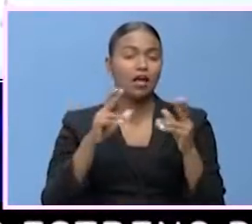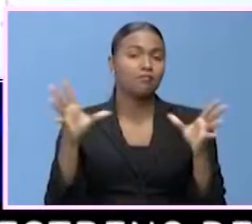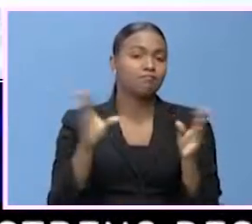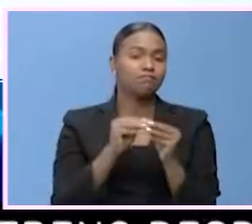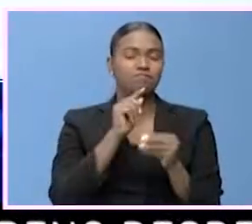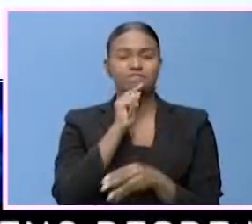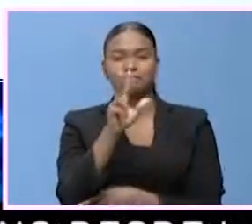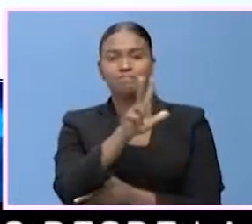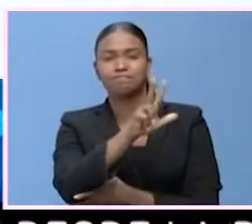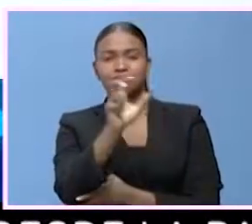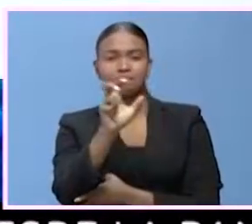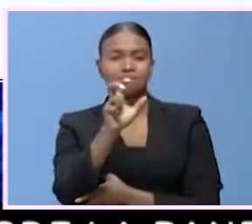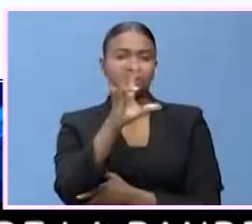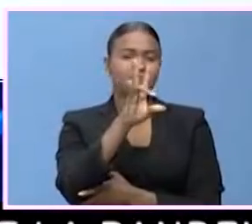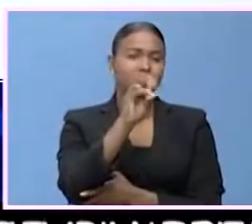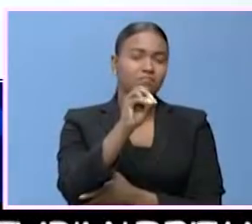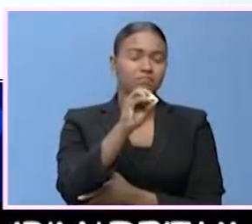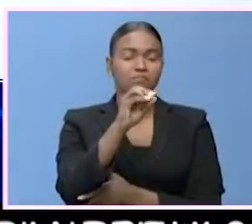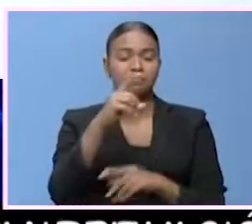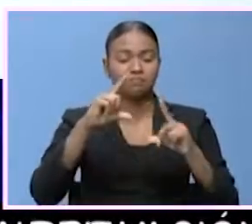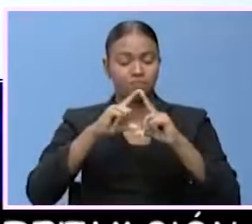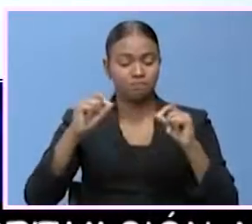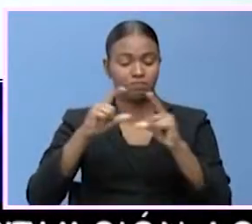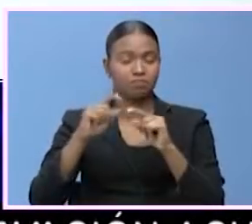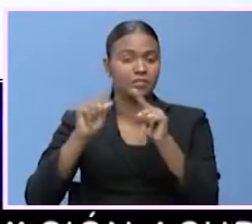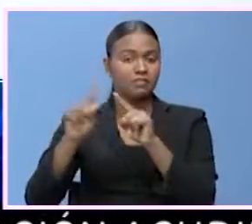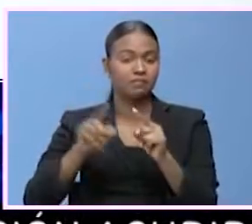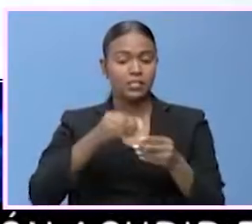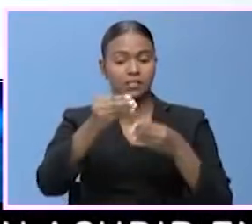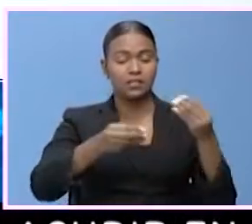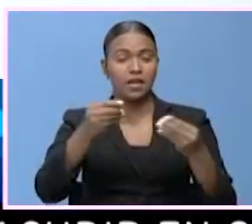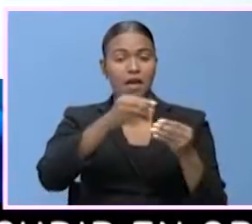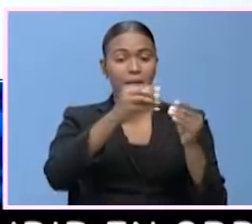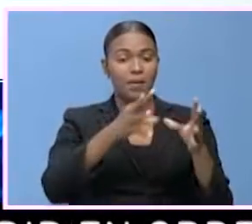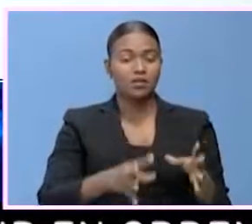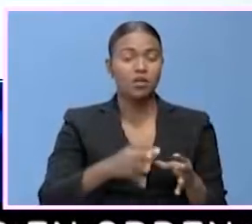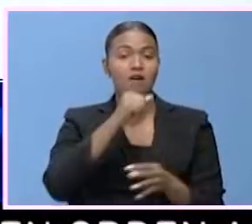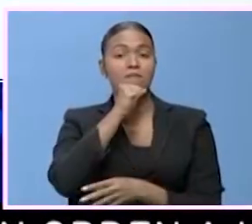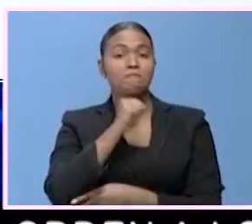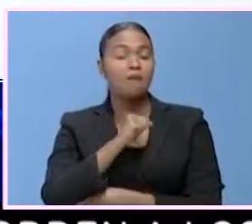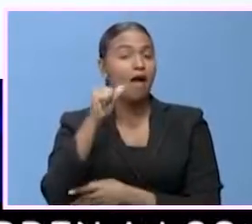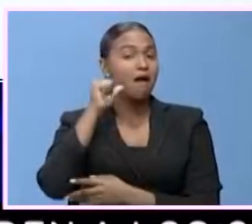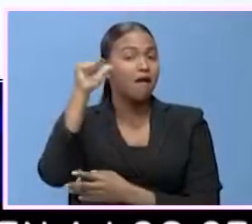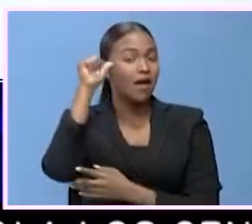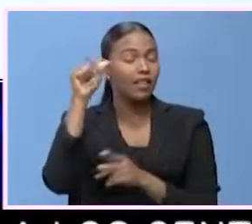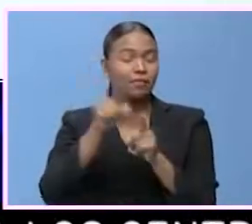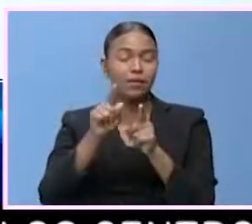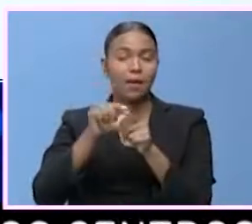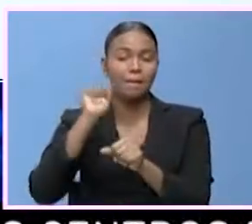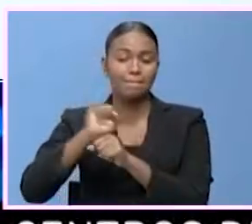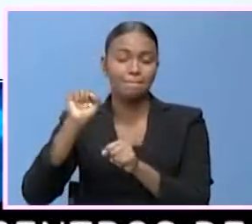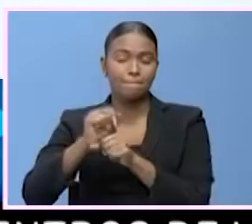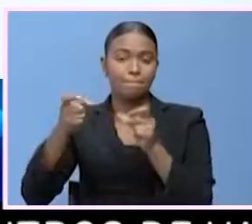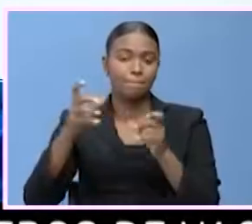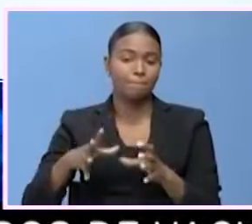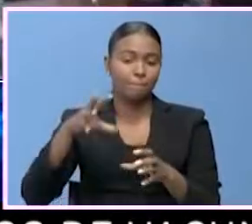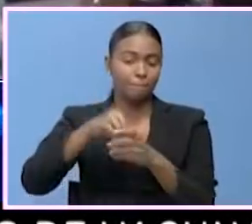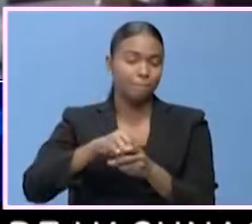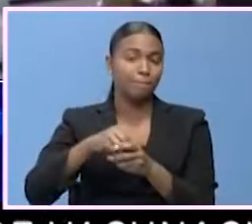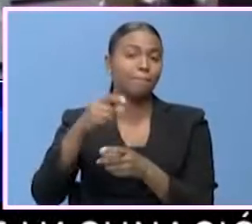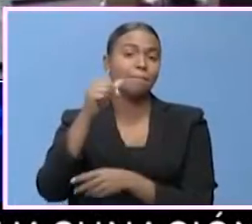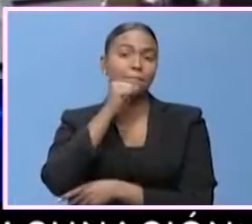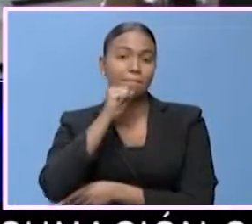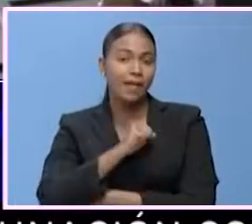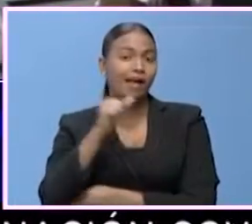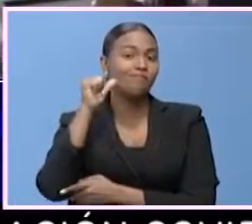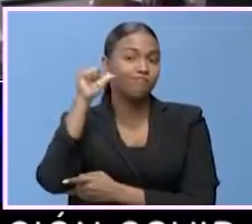de 370 tickets entregados, tanto a profesores jubilados como a empleados administrativos jubilados. Luego